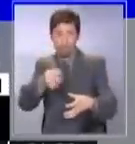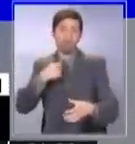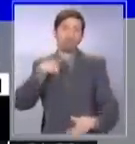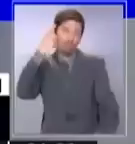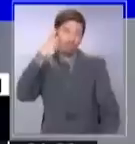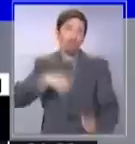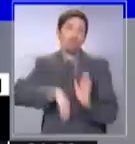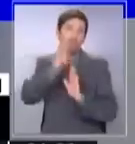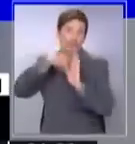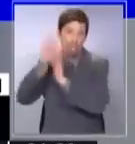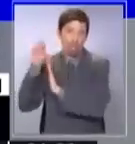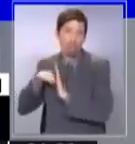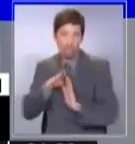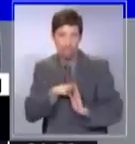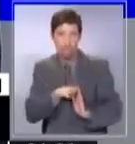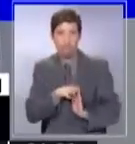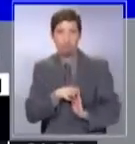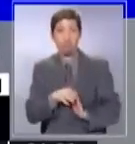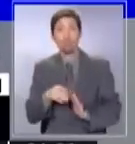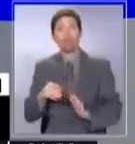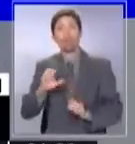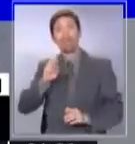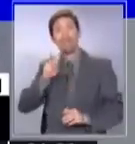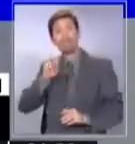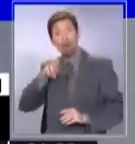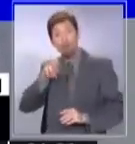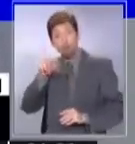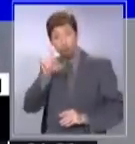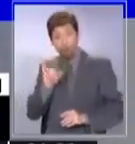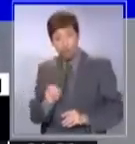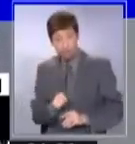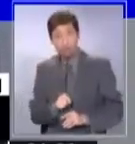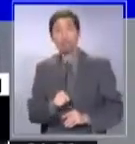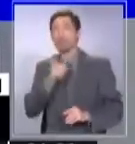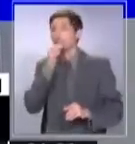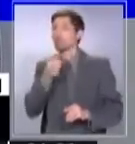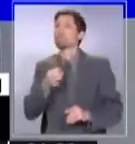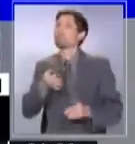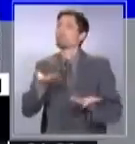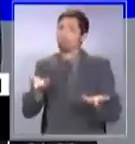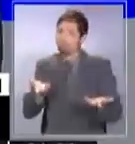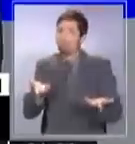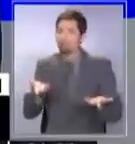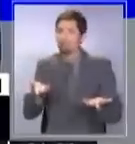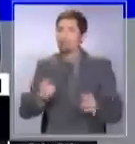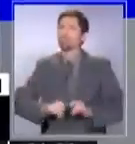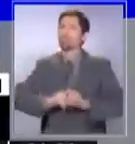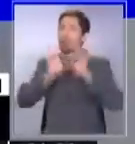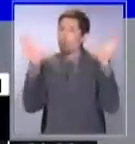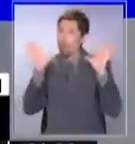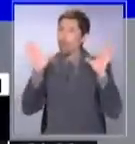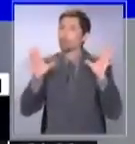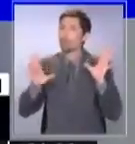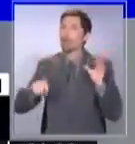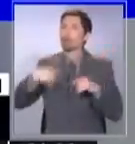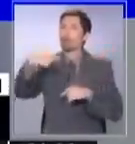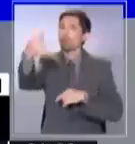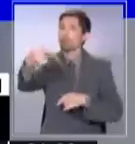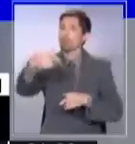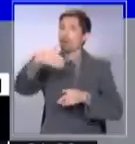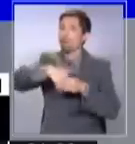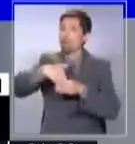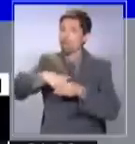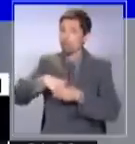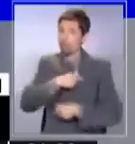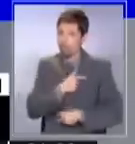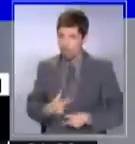gran sorpresa en las próximas elecciones tanto presidenciales como en las parlamentarias nosotros estamos preparando no solo la elección presidencial nosotros tenemos en